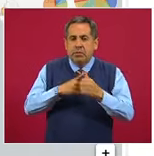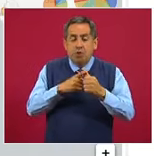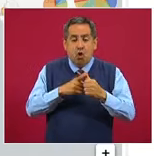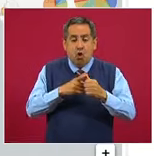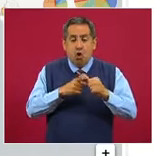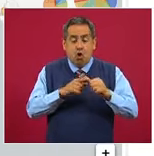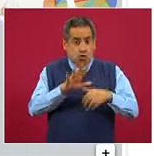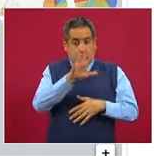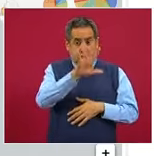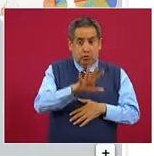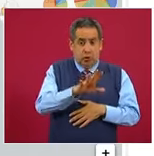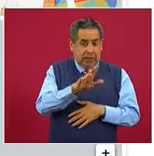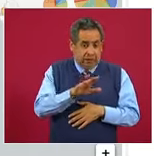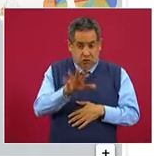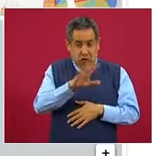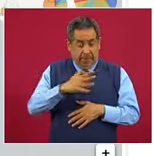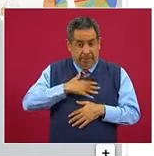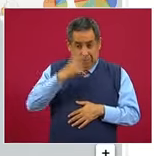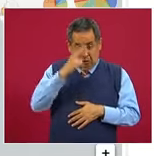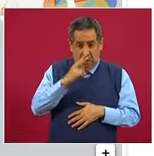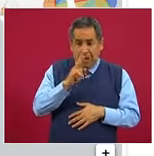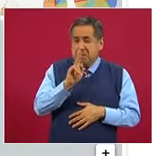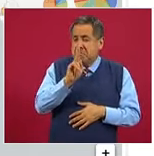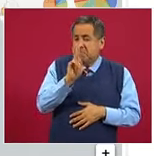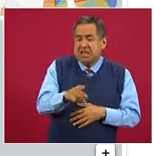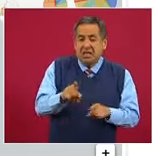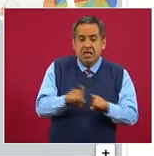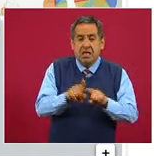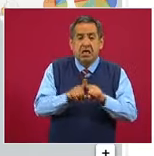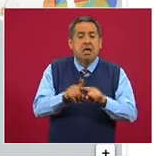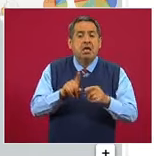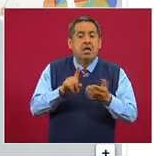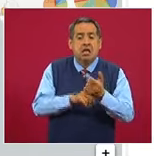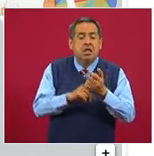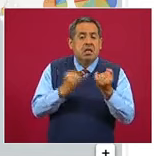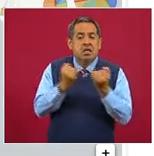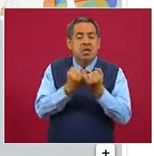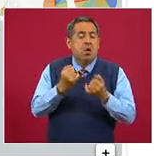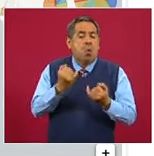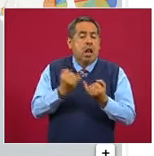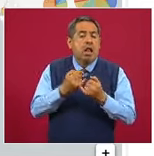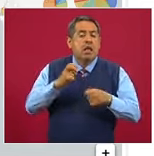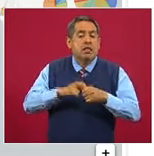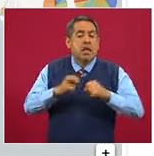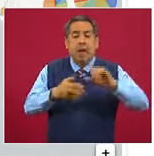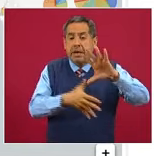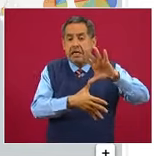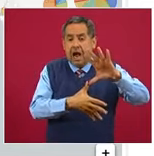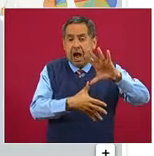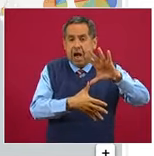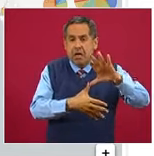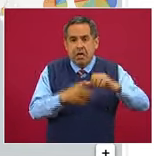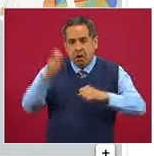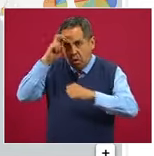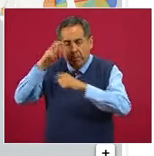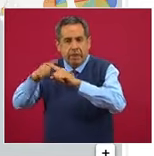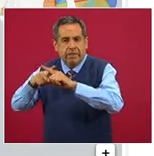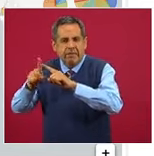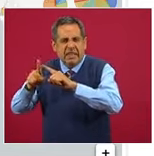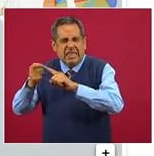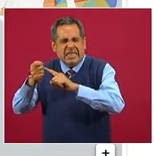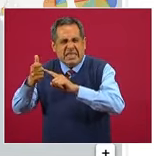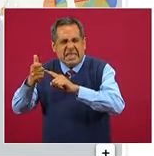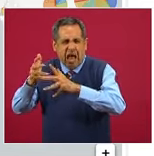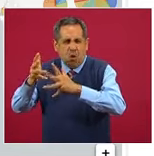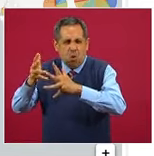gráfica se parece mucho a las gráficas que están circulando o que están presentes en América y en Europa. Si se dan